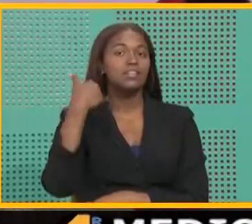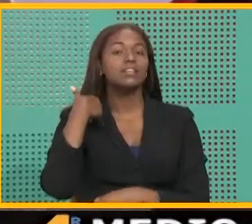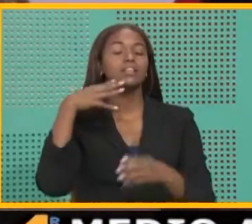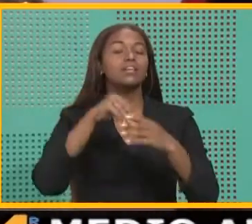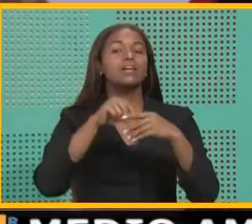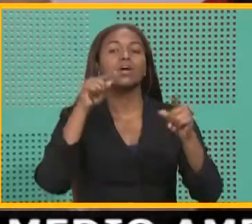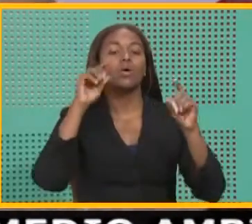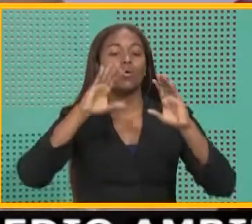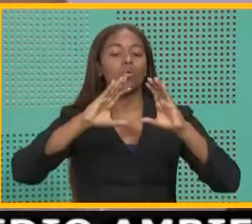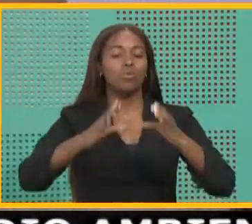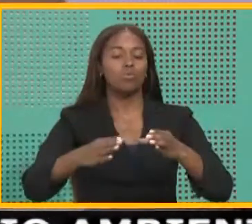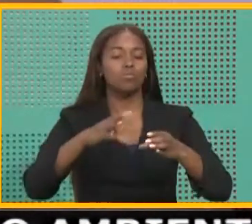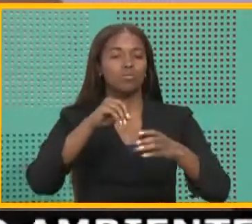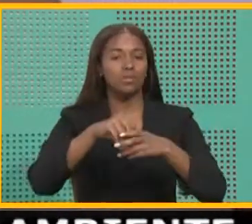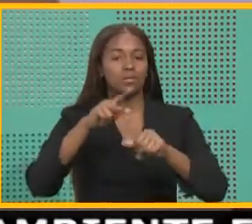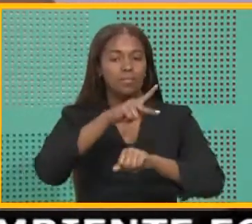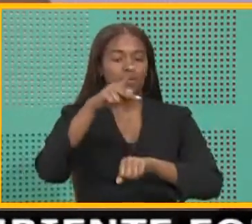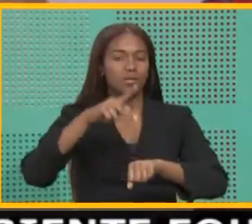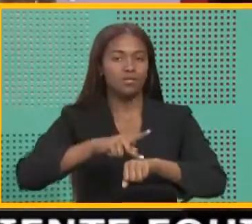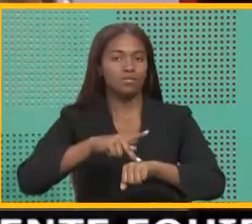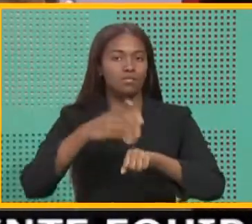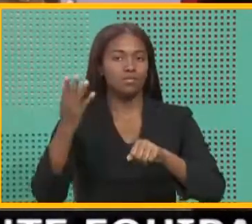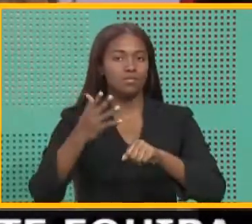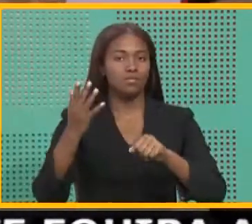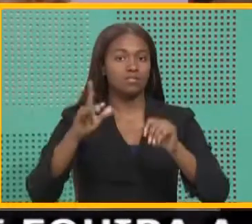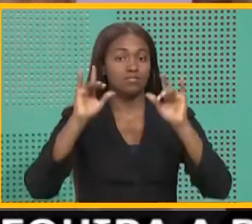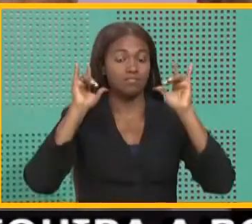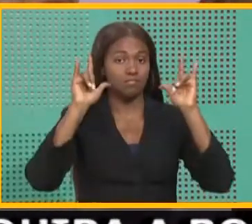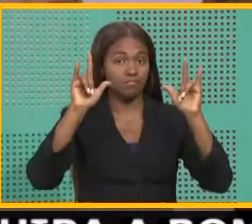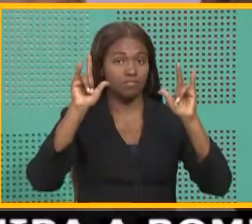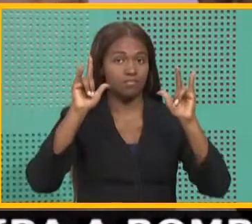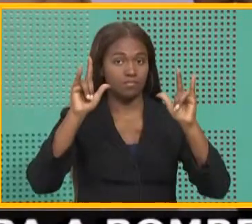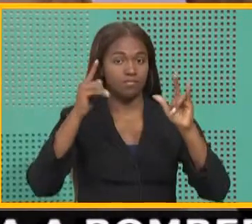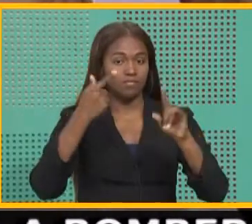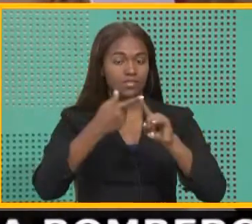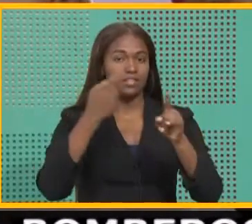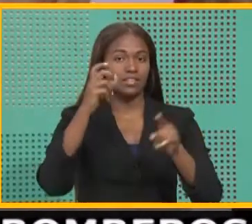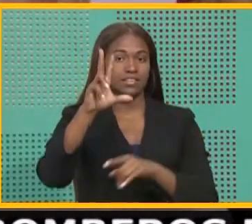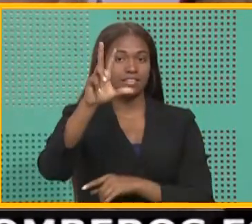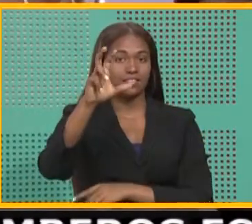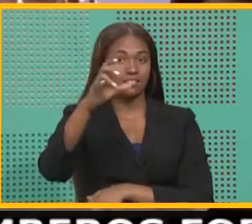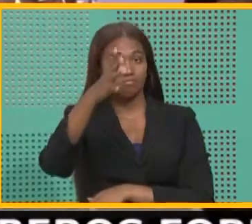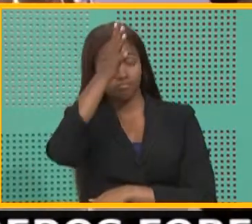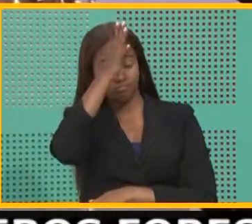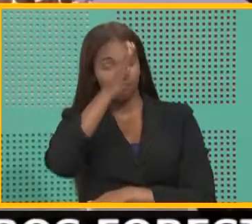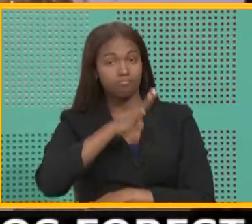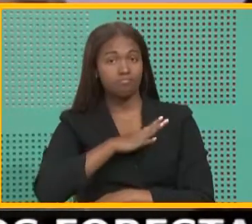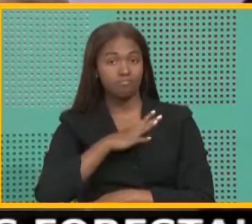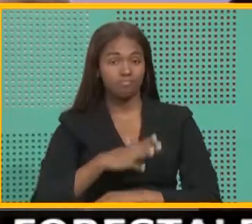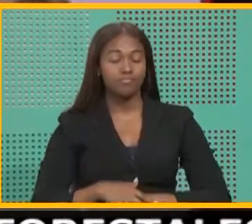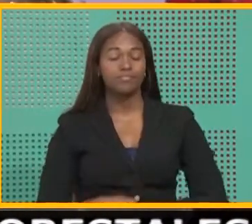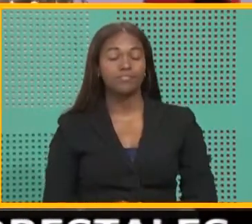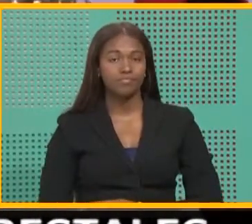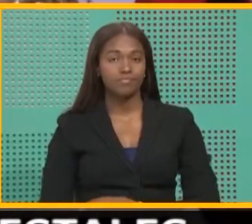como sede la provincia de Santiago de los 30 Caballeros.